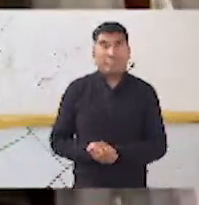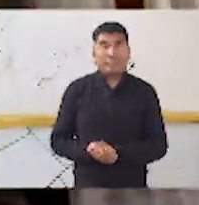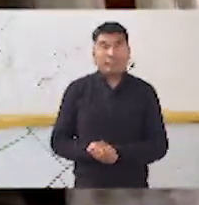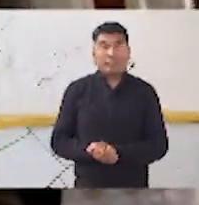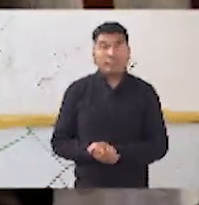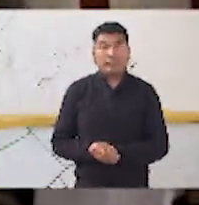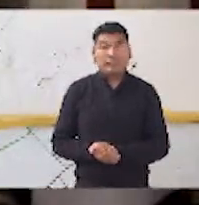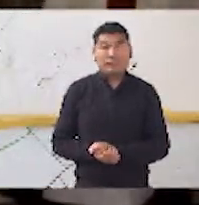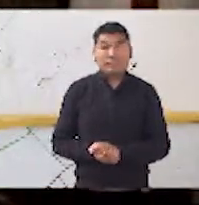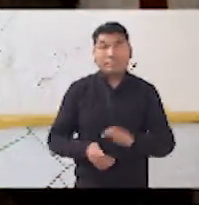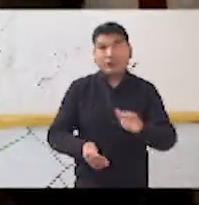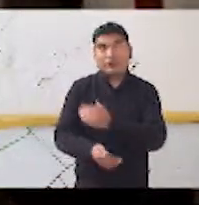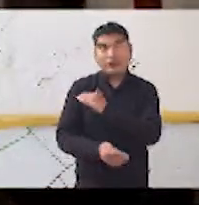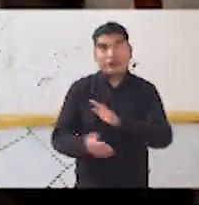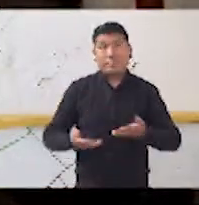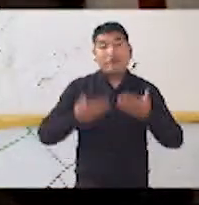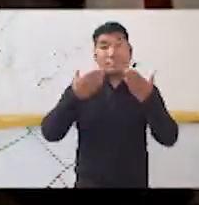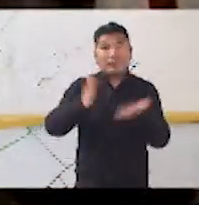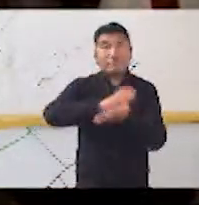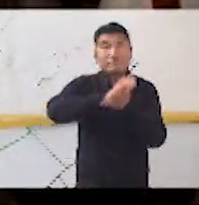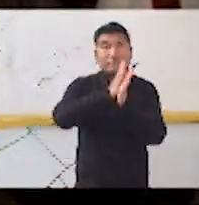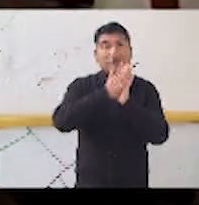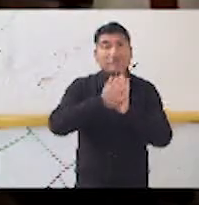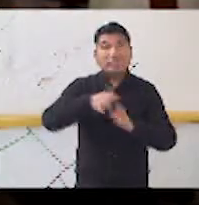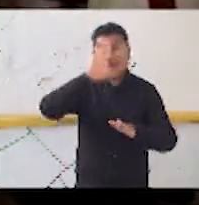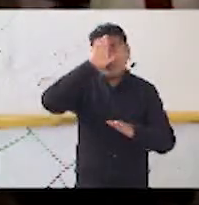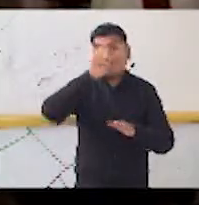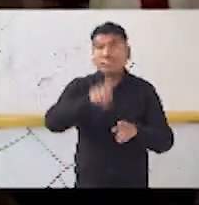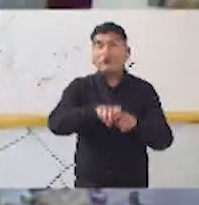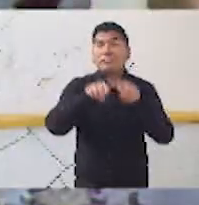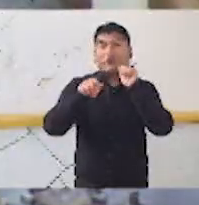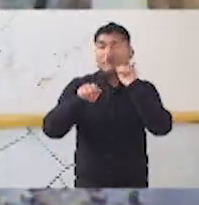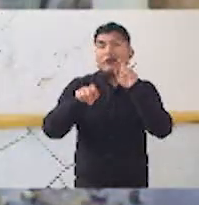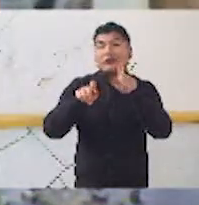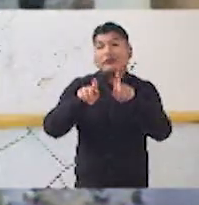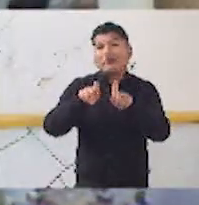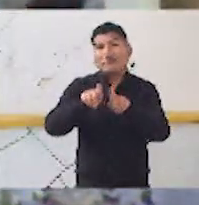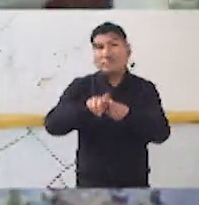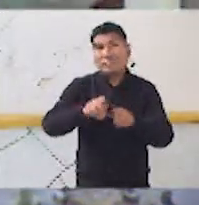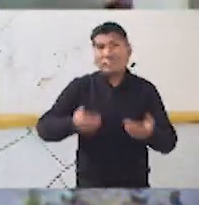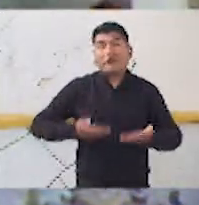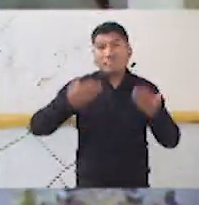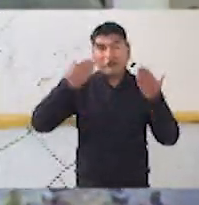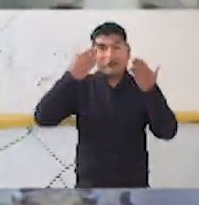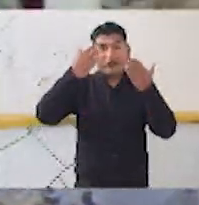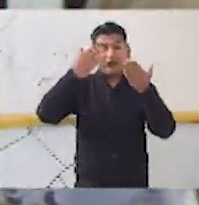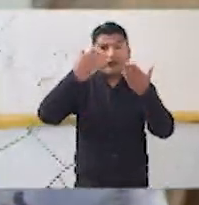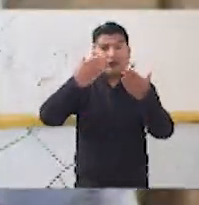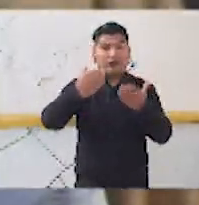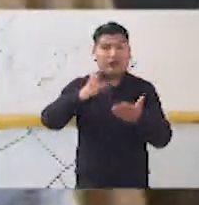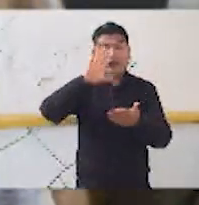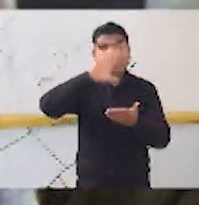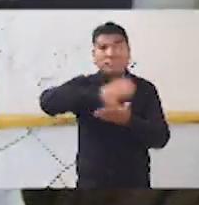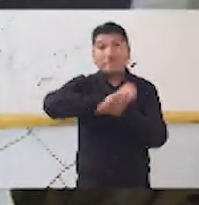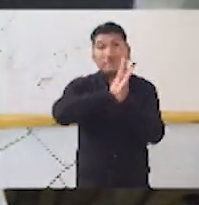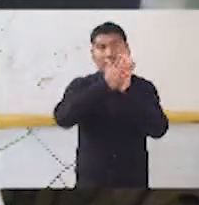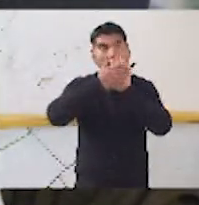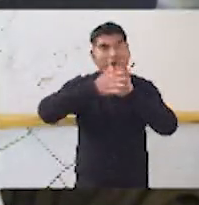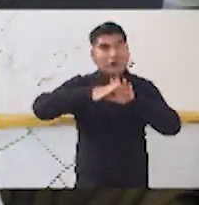Da la paz, hermano. Da la paz.